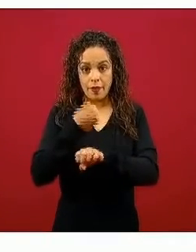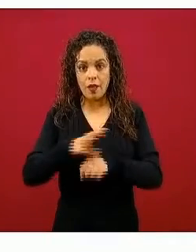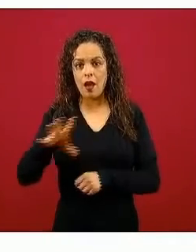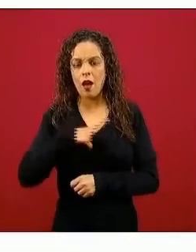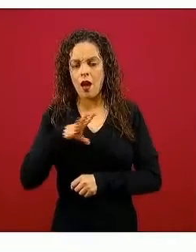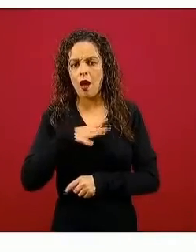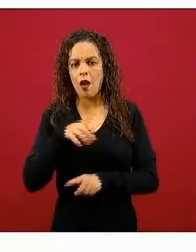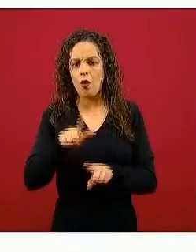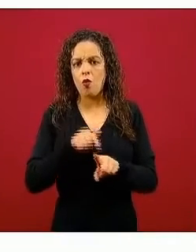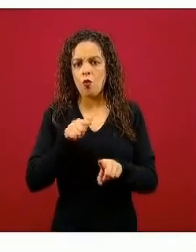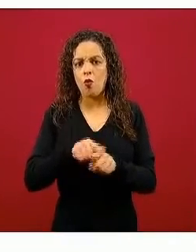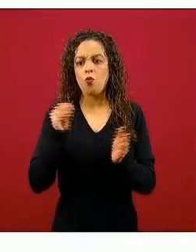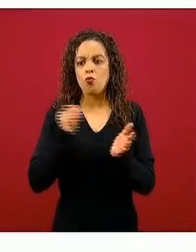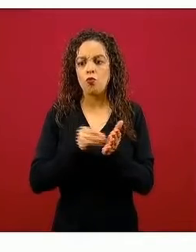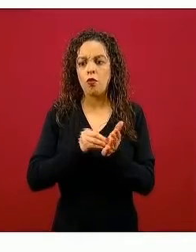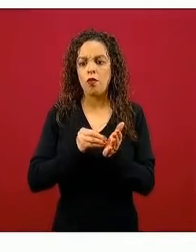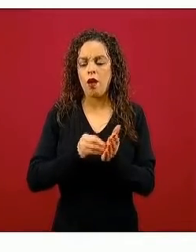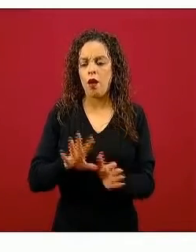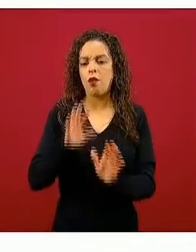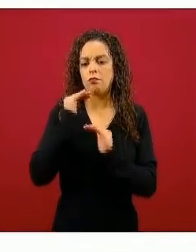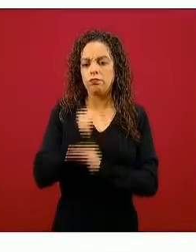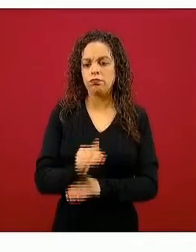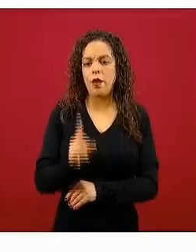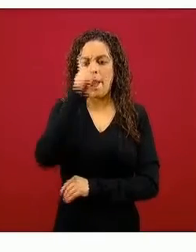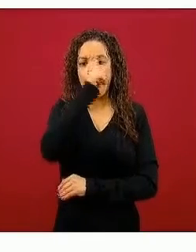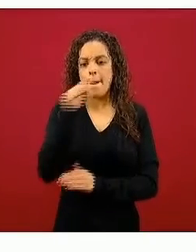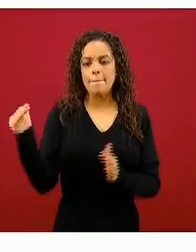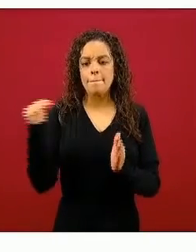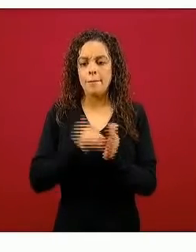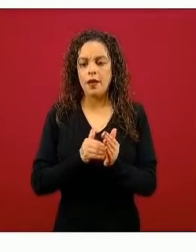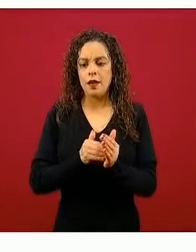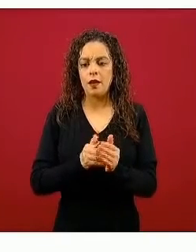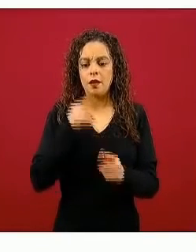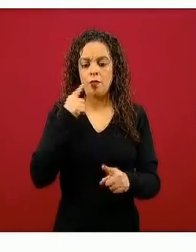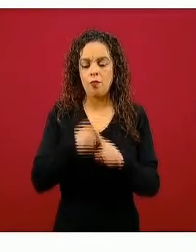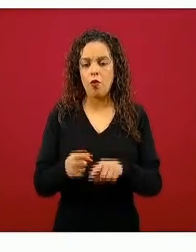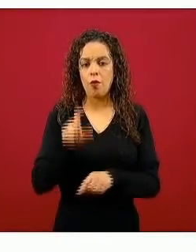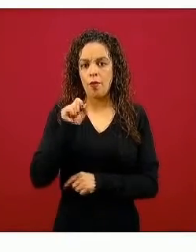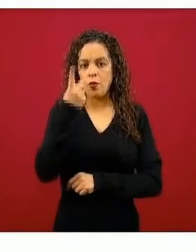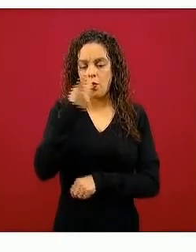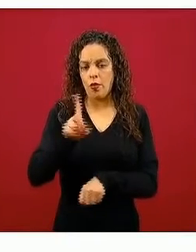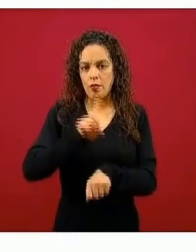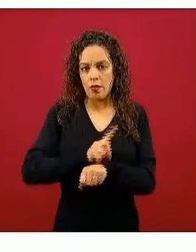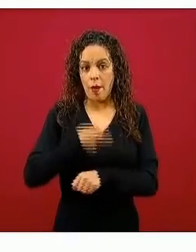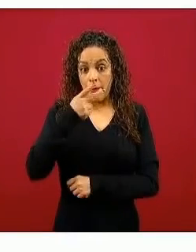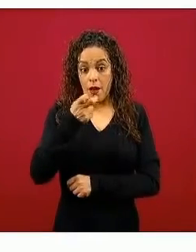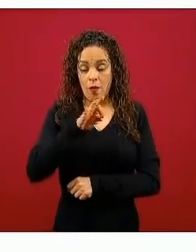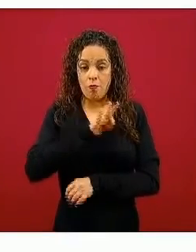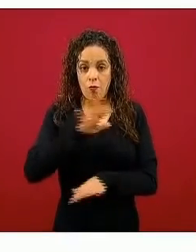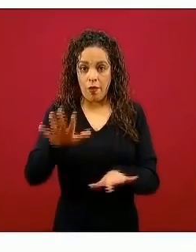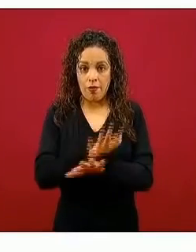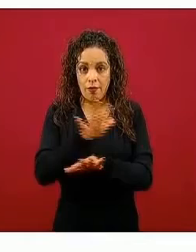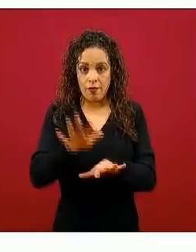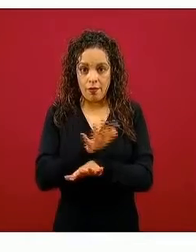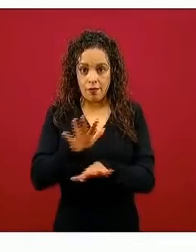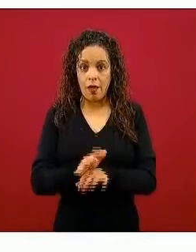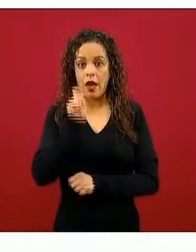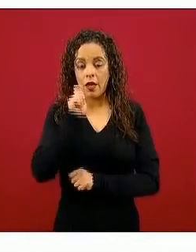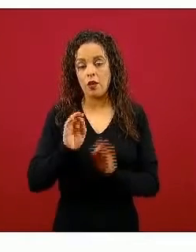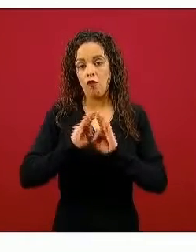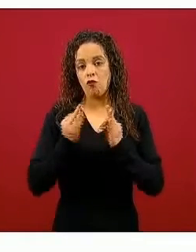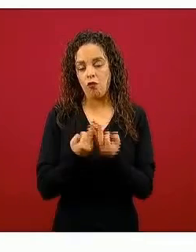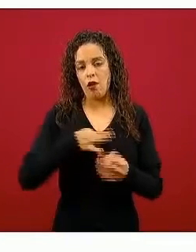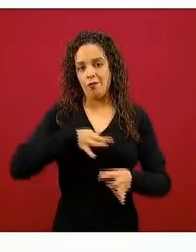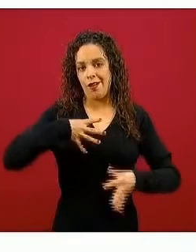rango que no ha pasado de los 1,000 casos en los últimos 21 días, pero esto irá cambiando dependiendo de la dinámica de la transmisión. Veamos